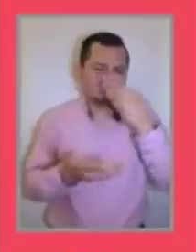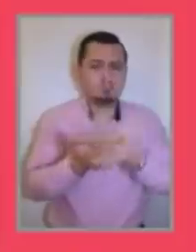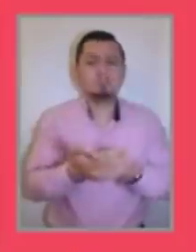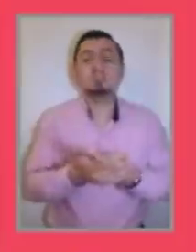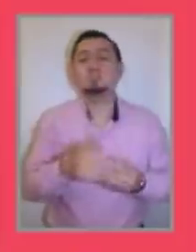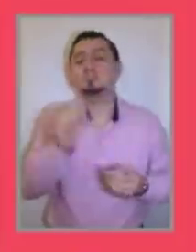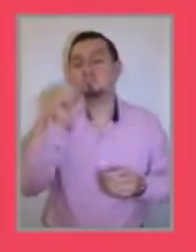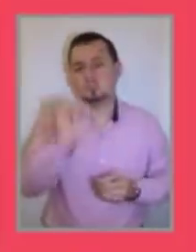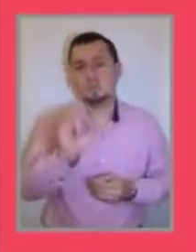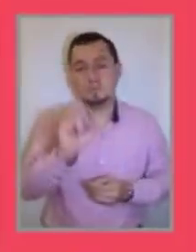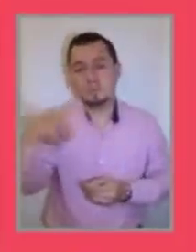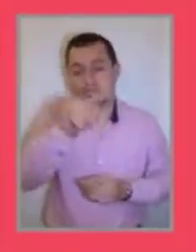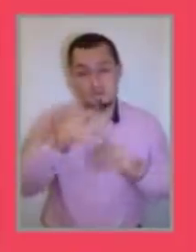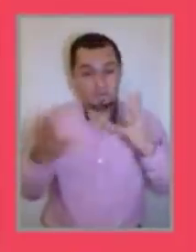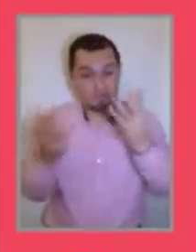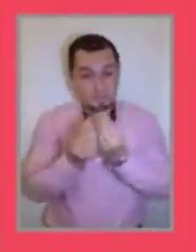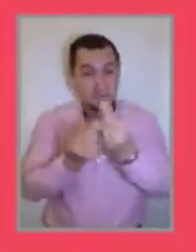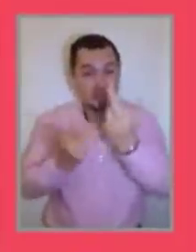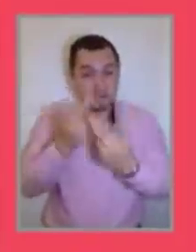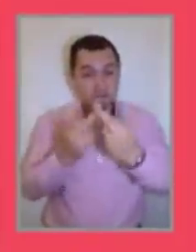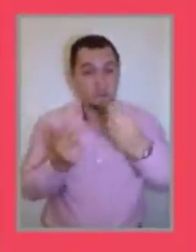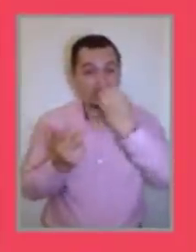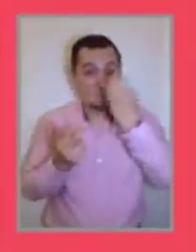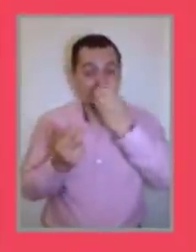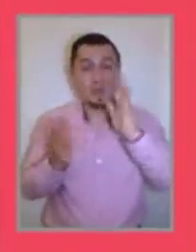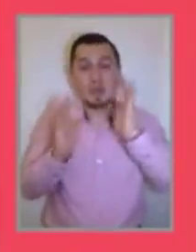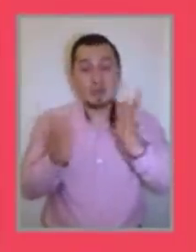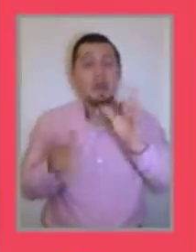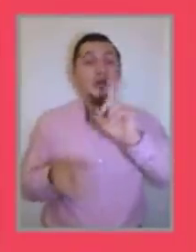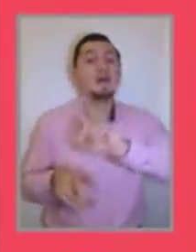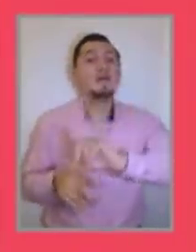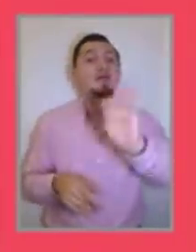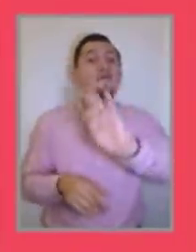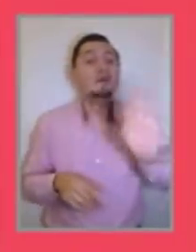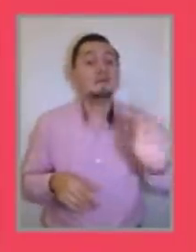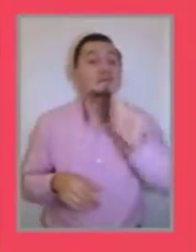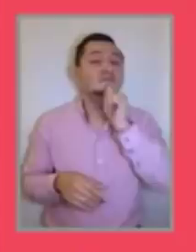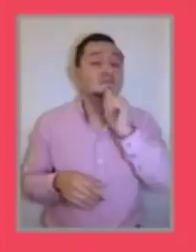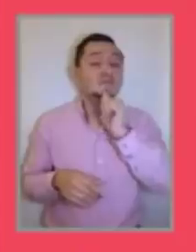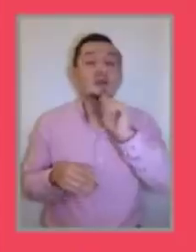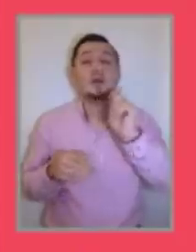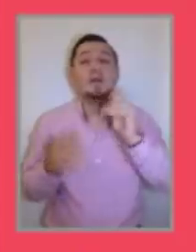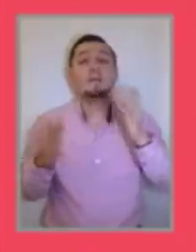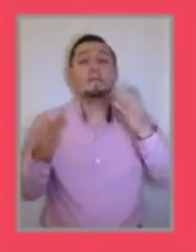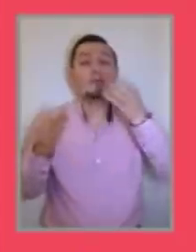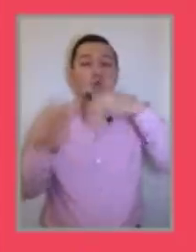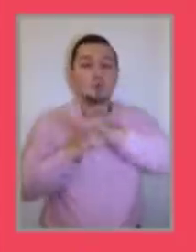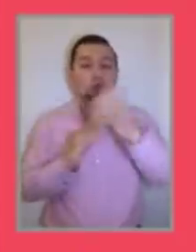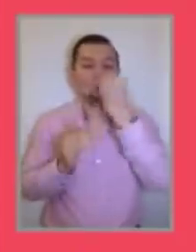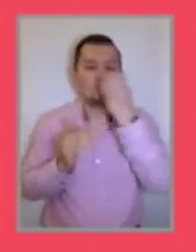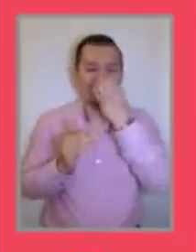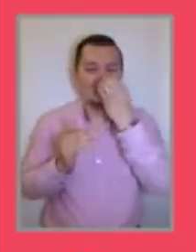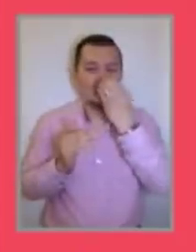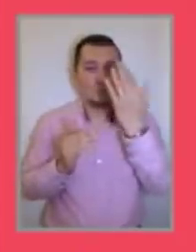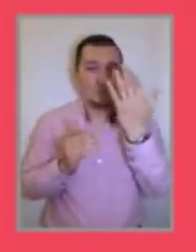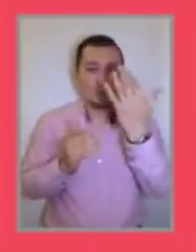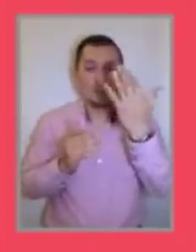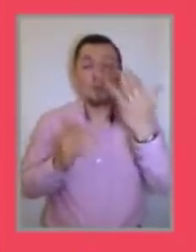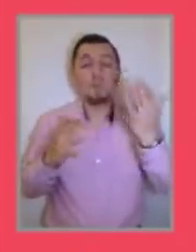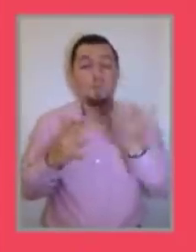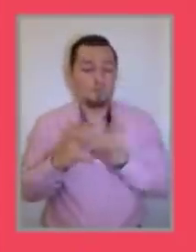nada más recapitulando, el regreso a la presencialidad se va a dar con la mitad de los grupos